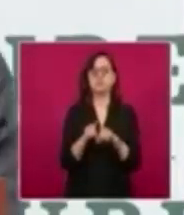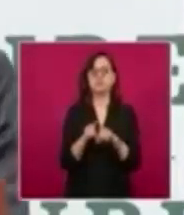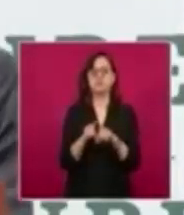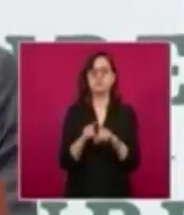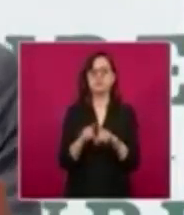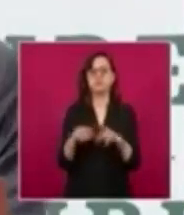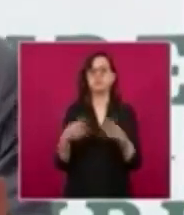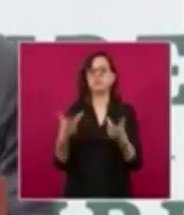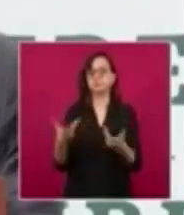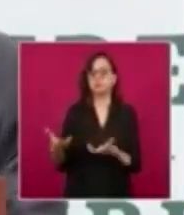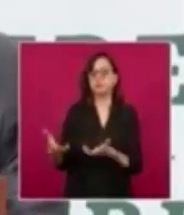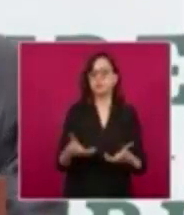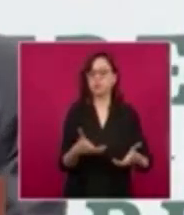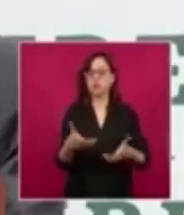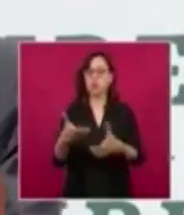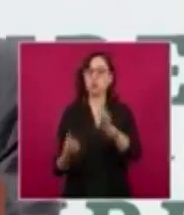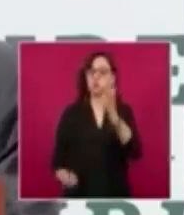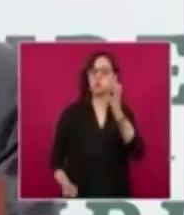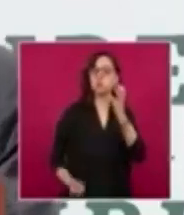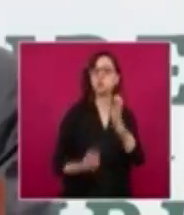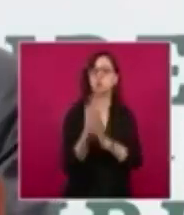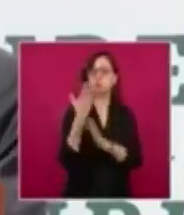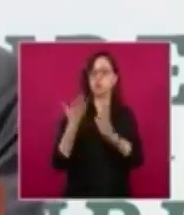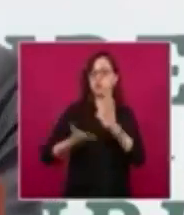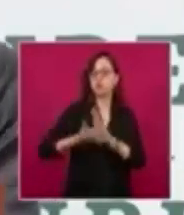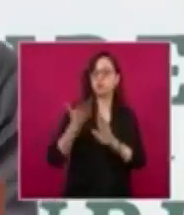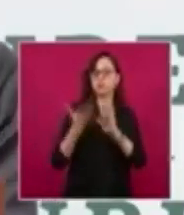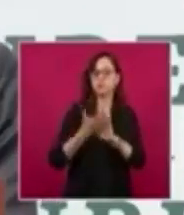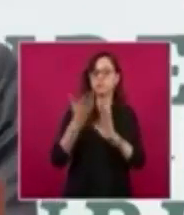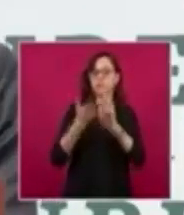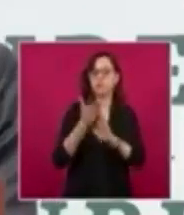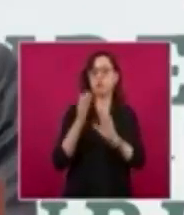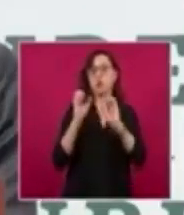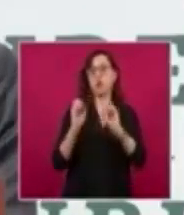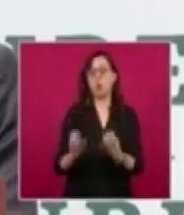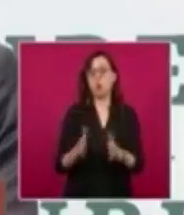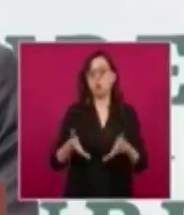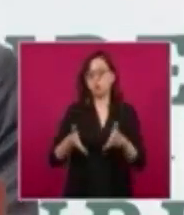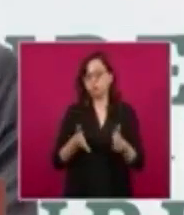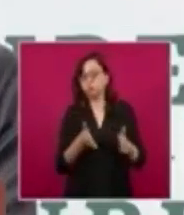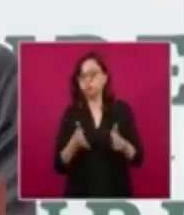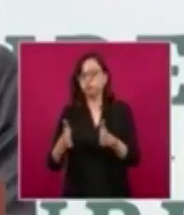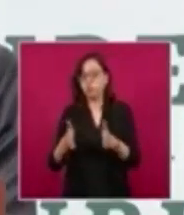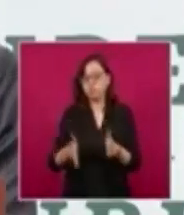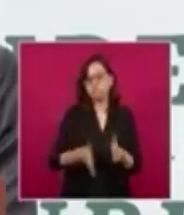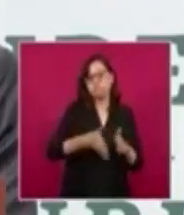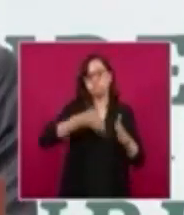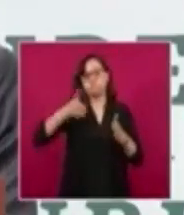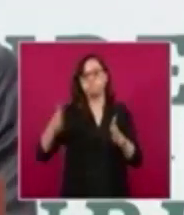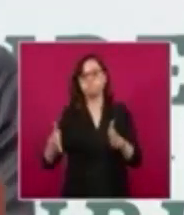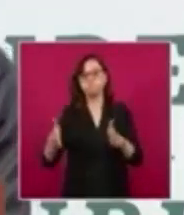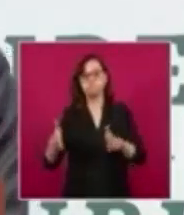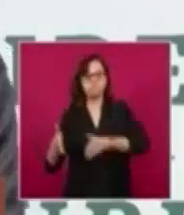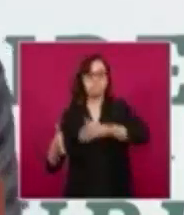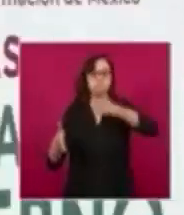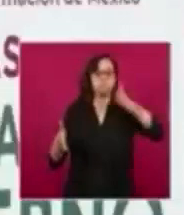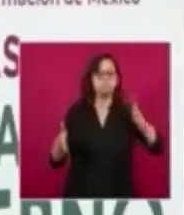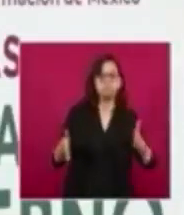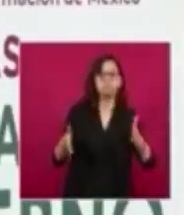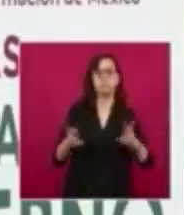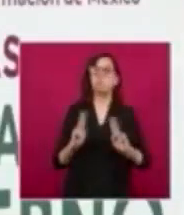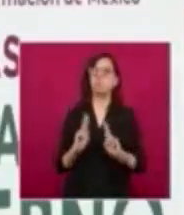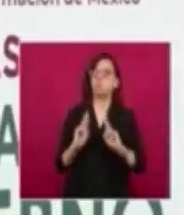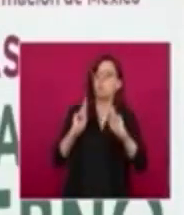que nos dice lo de siempre, este es de largo plazo, querrían todos que fuera nada más con la fuerza. No nos dice nada,